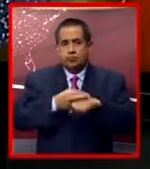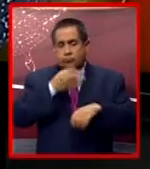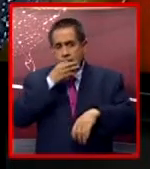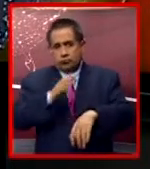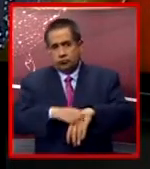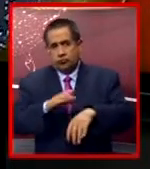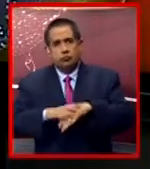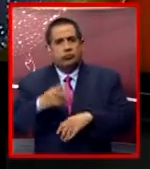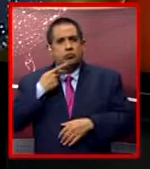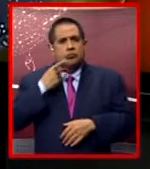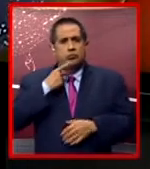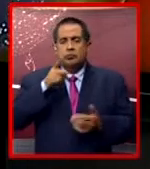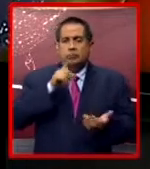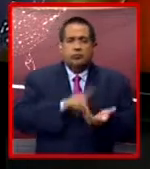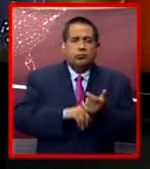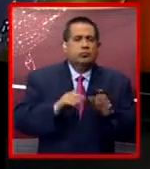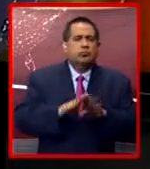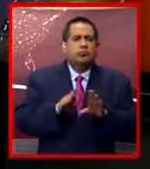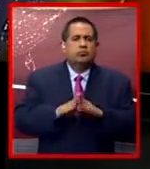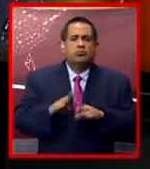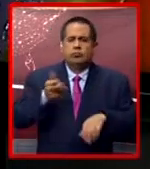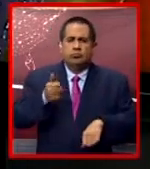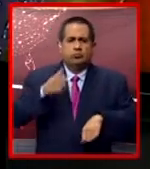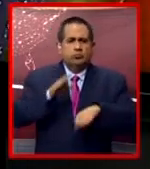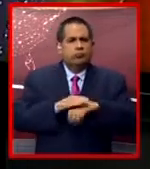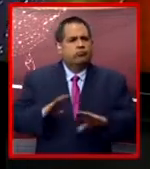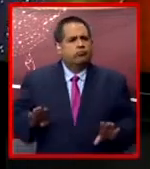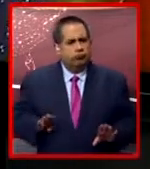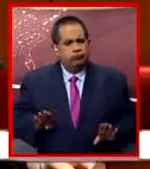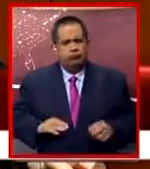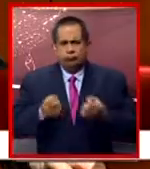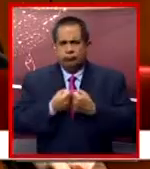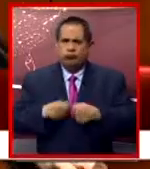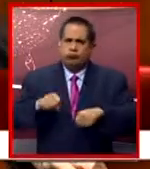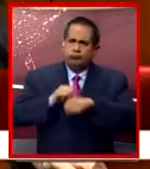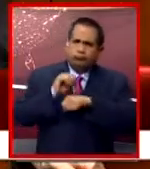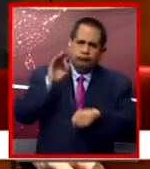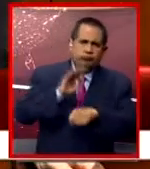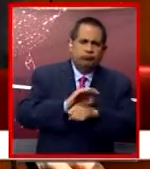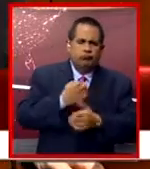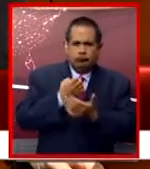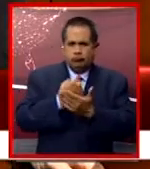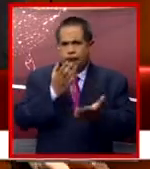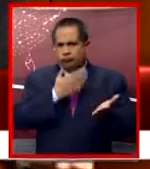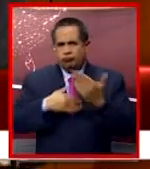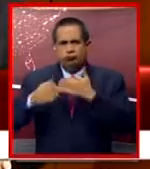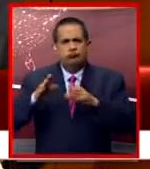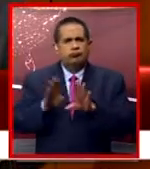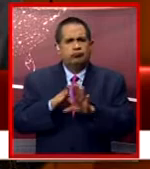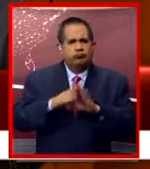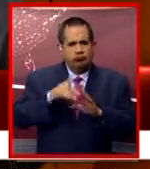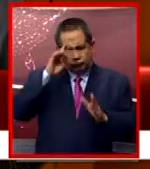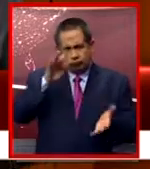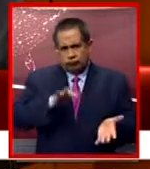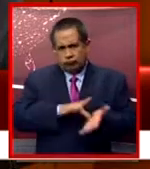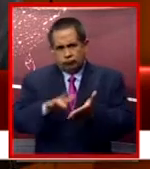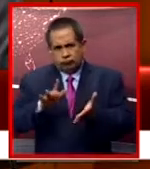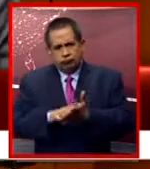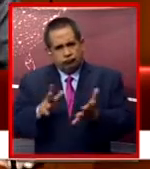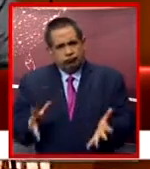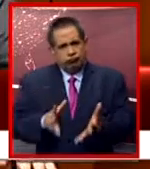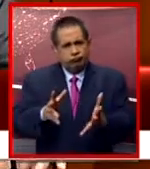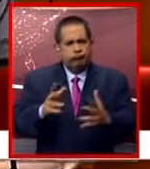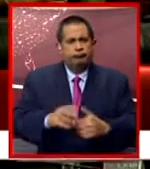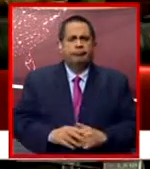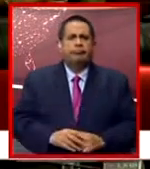la política se ha construido a lo largo de la actual administración en beneficio de la sociedad, del crecimiento económico y del aumento de créditos para impulsar la